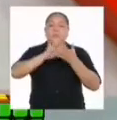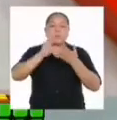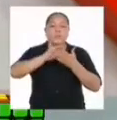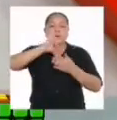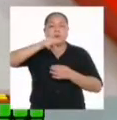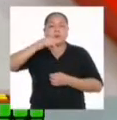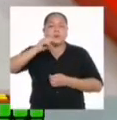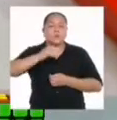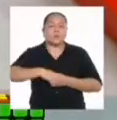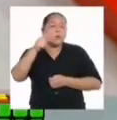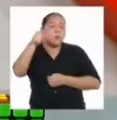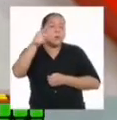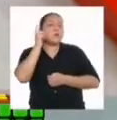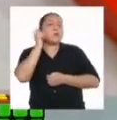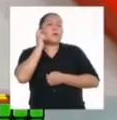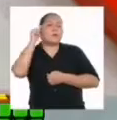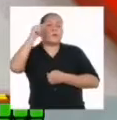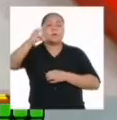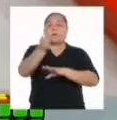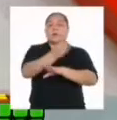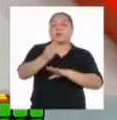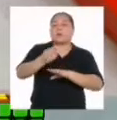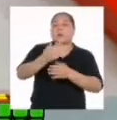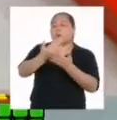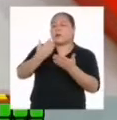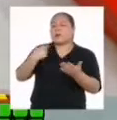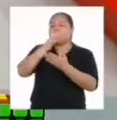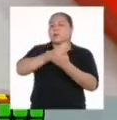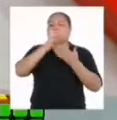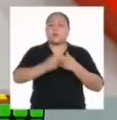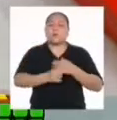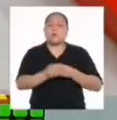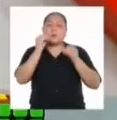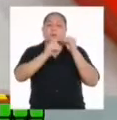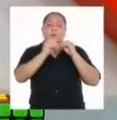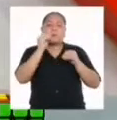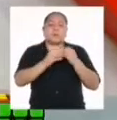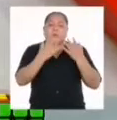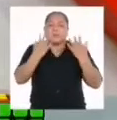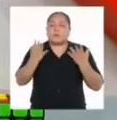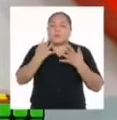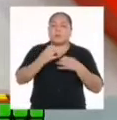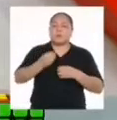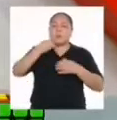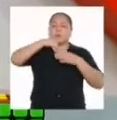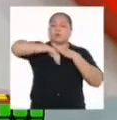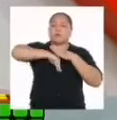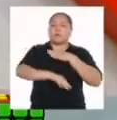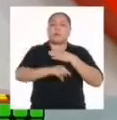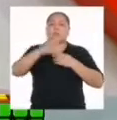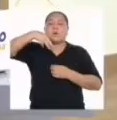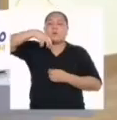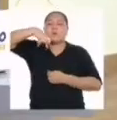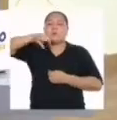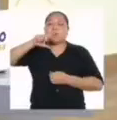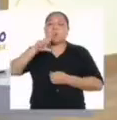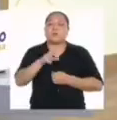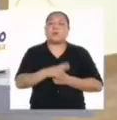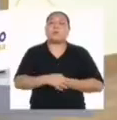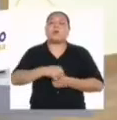Disculpa, Jonathan. Estuve escuchando esta música antes del programa y activé sin querer mi reproductor interno de